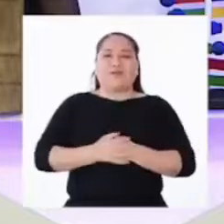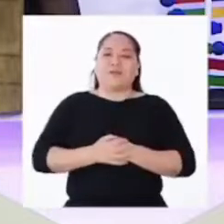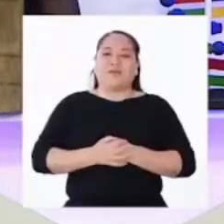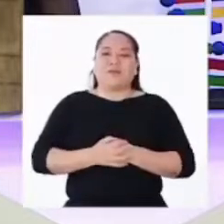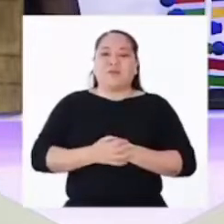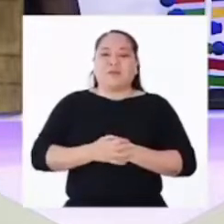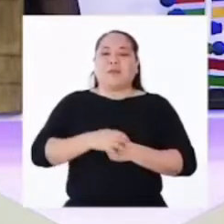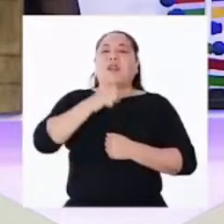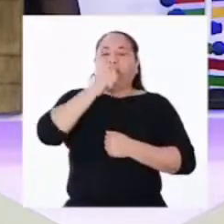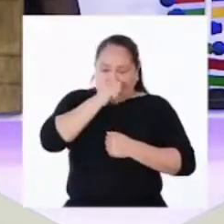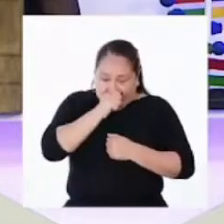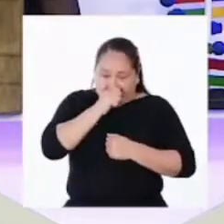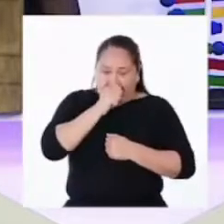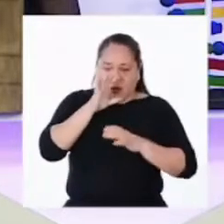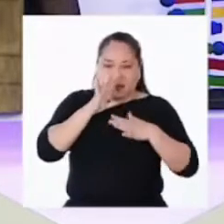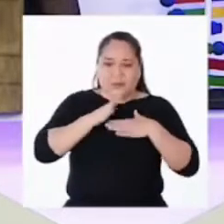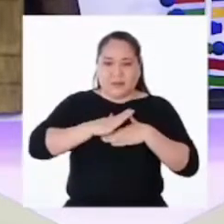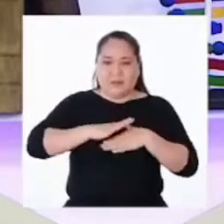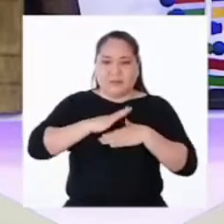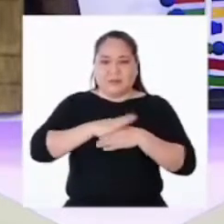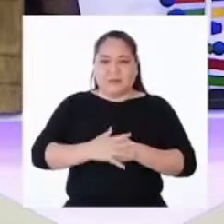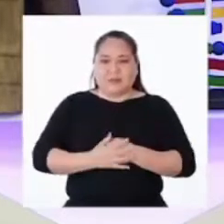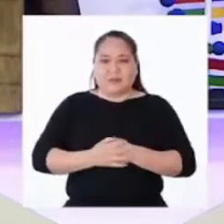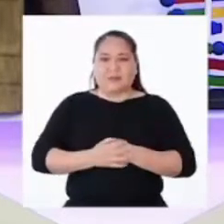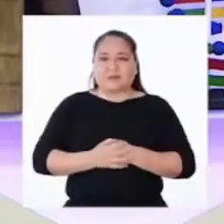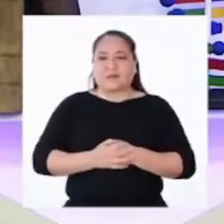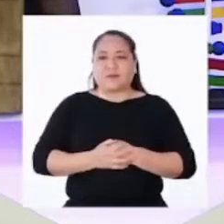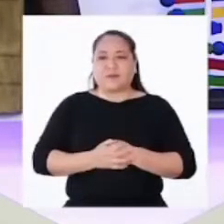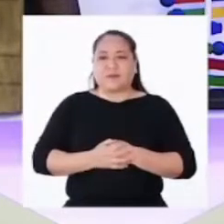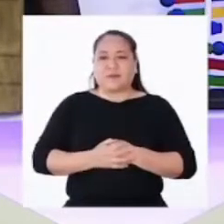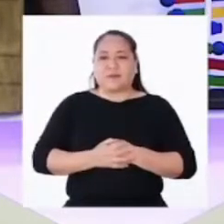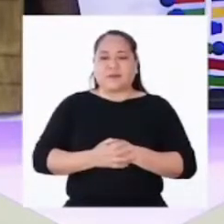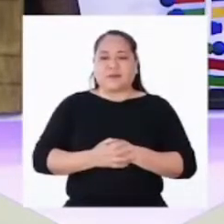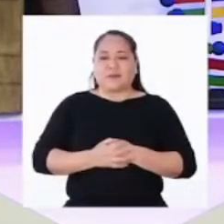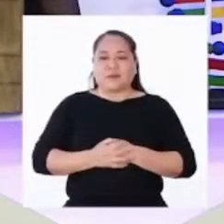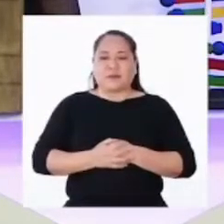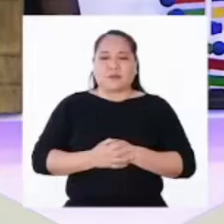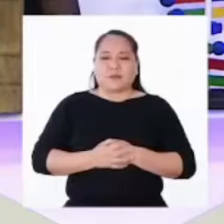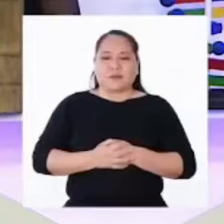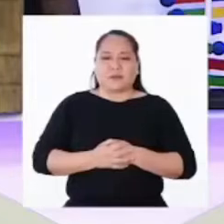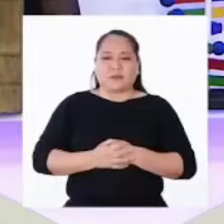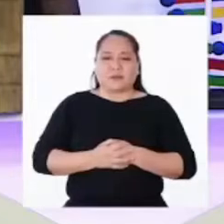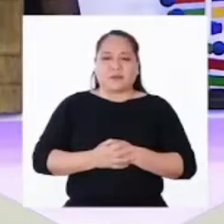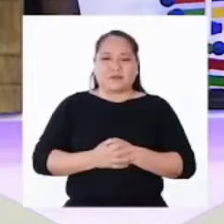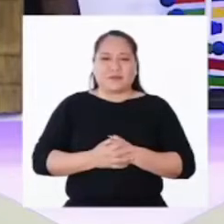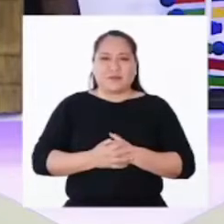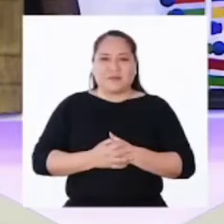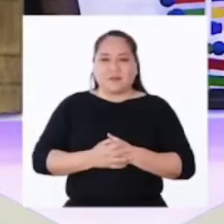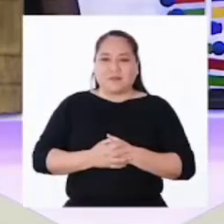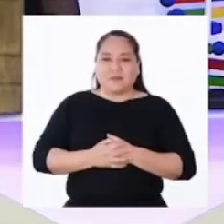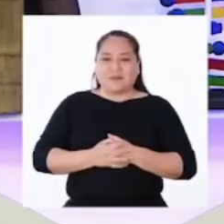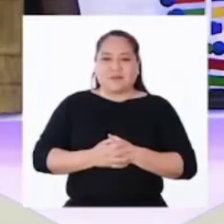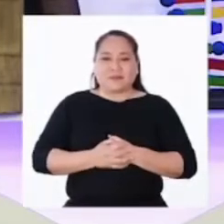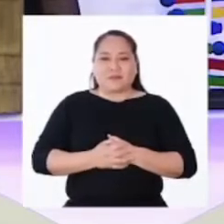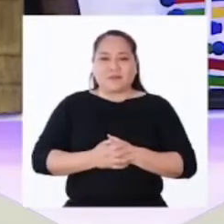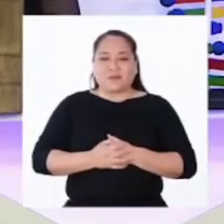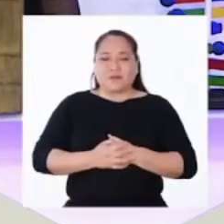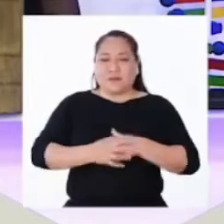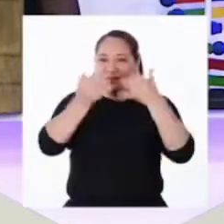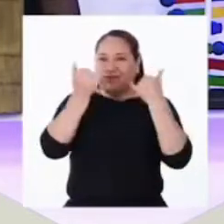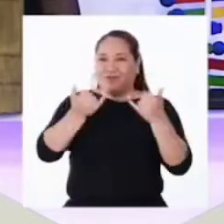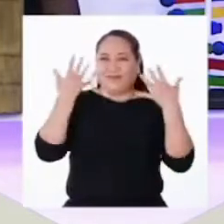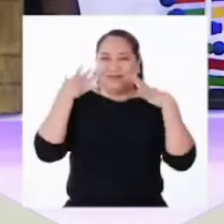Ahora sí, mientras esperamos que Romina se tome su infusión y algún medicamento que le hayan recetado para mejorar su temperatura, retomaremos